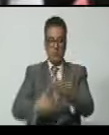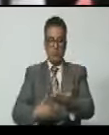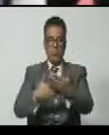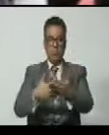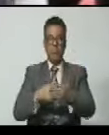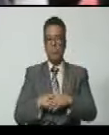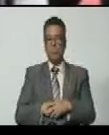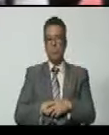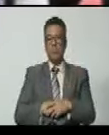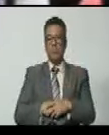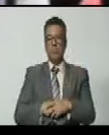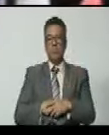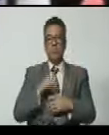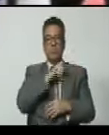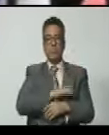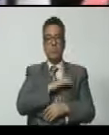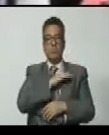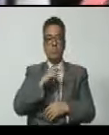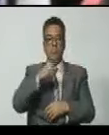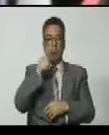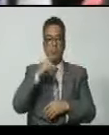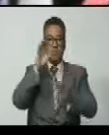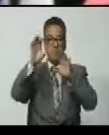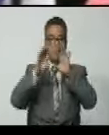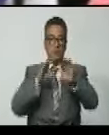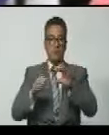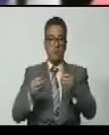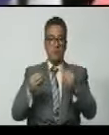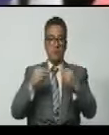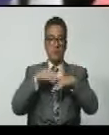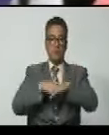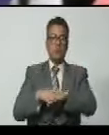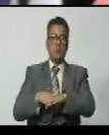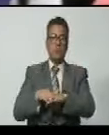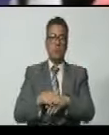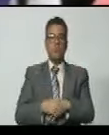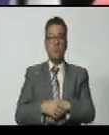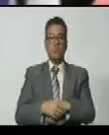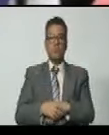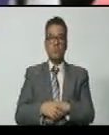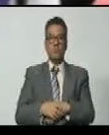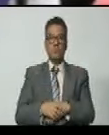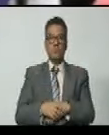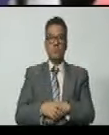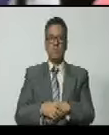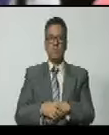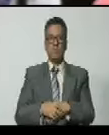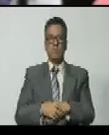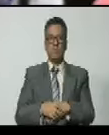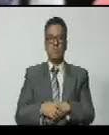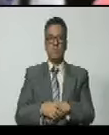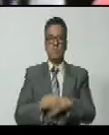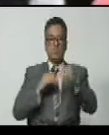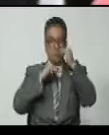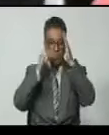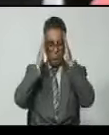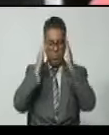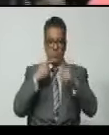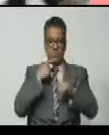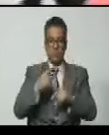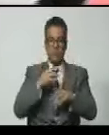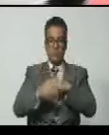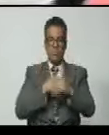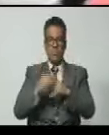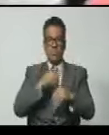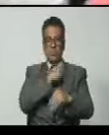informe de la Comisión de Política Exterior, Soberanía e Integración en atención a la solicitud